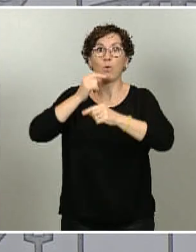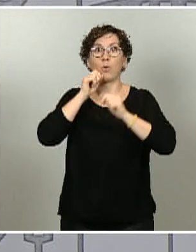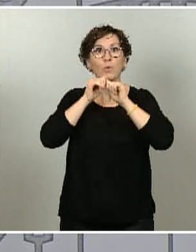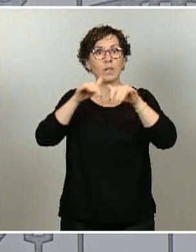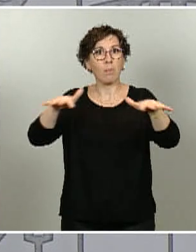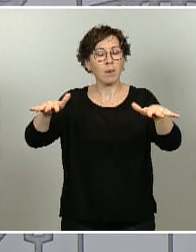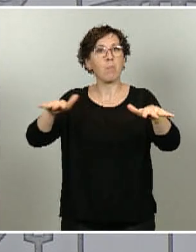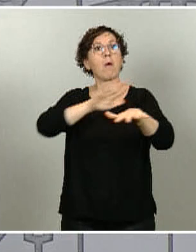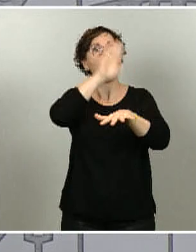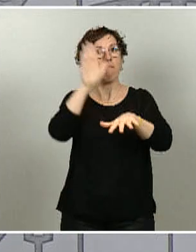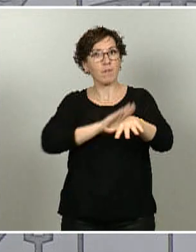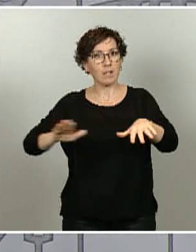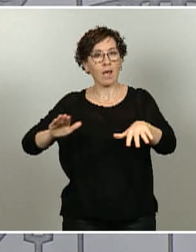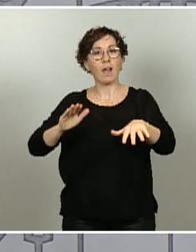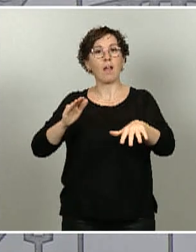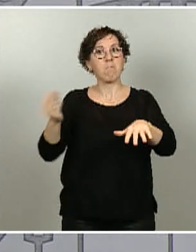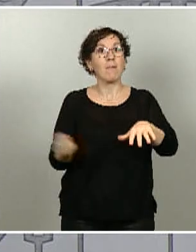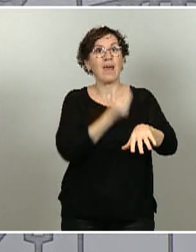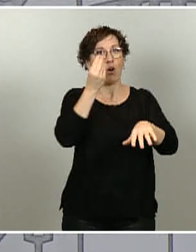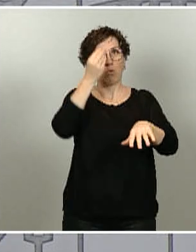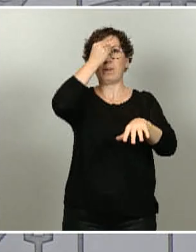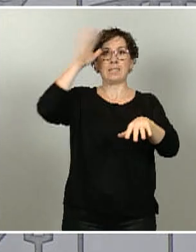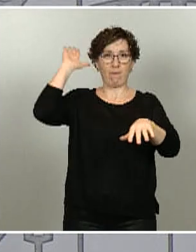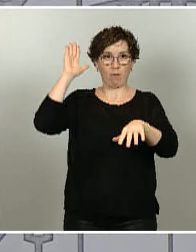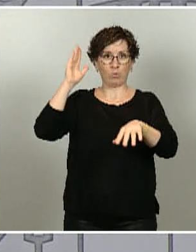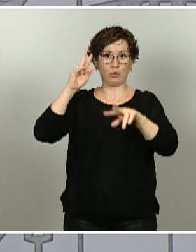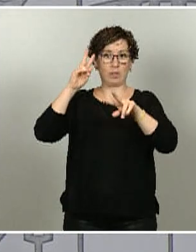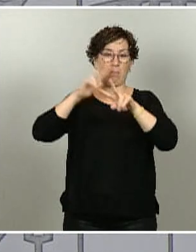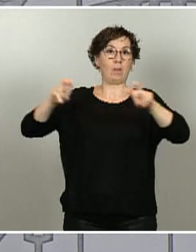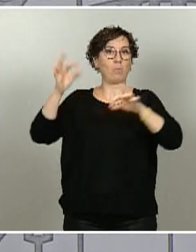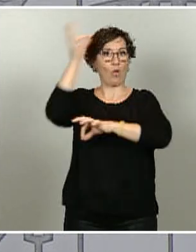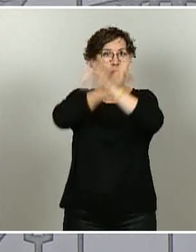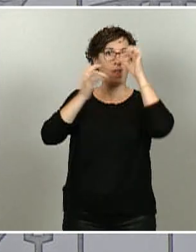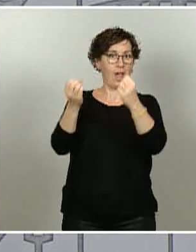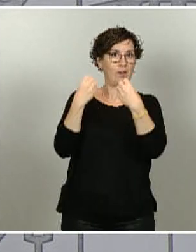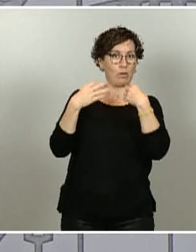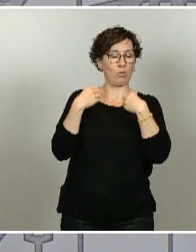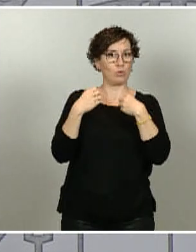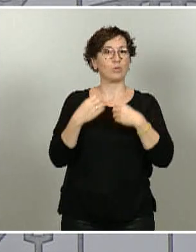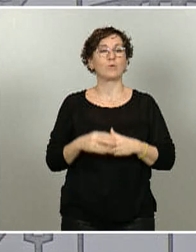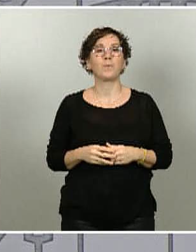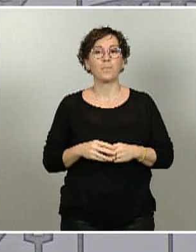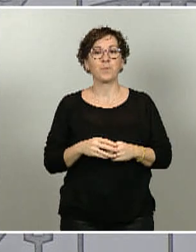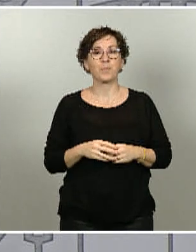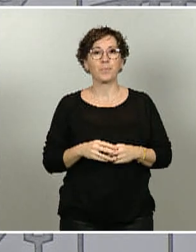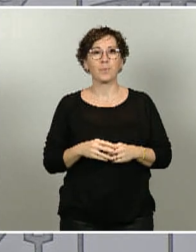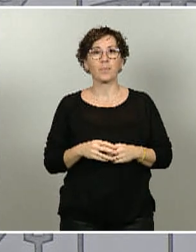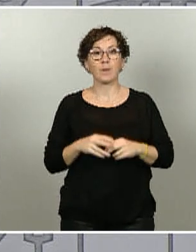ya hemos visto que son buenos nos están dando a entender. También sabemos, por ejemplo, que uno de los objetivos de esta nueva fase, que